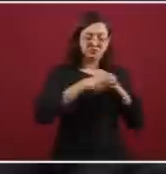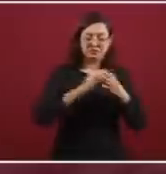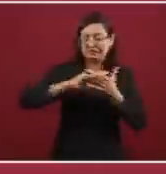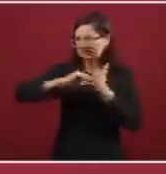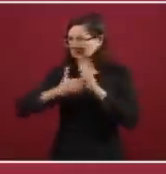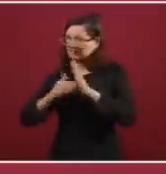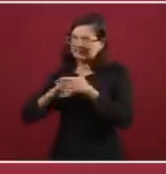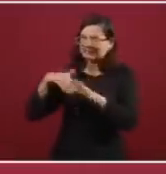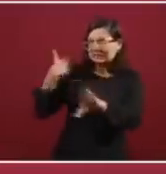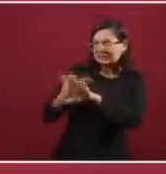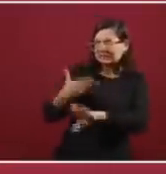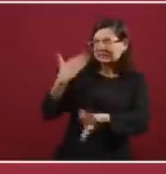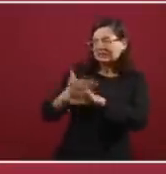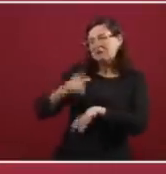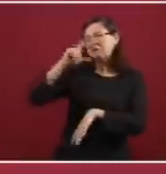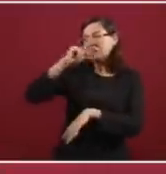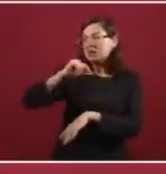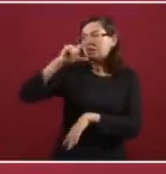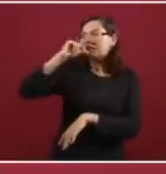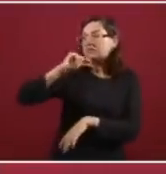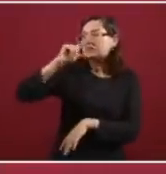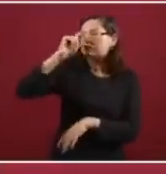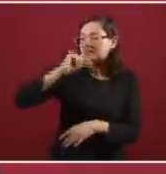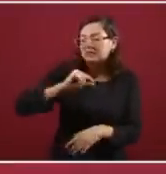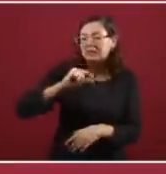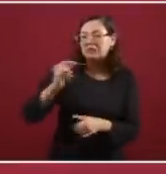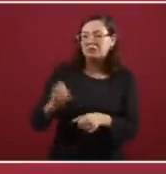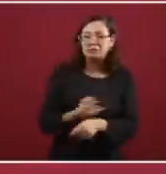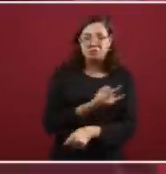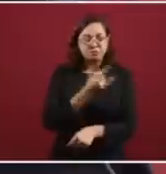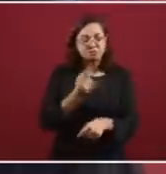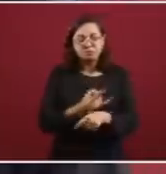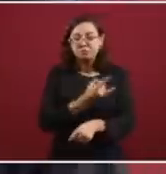estrategias, cada vez